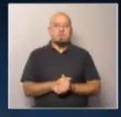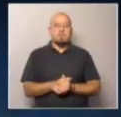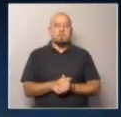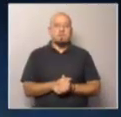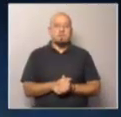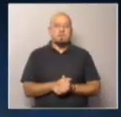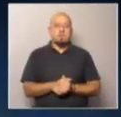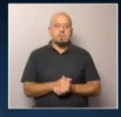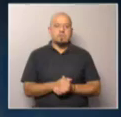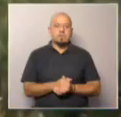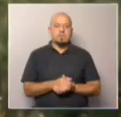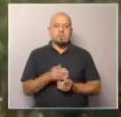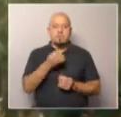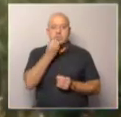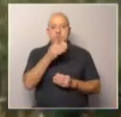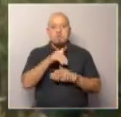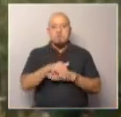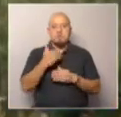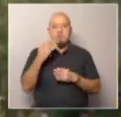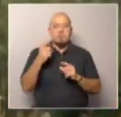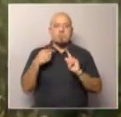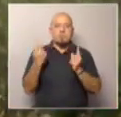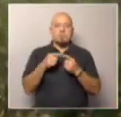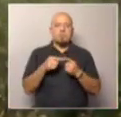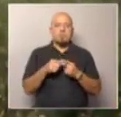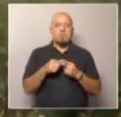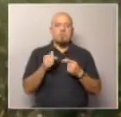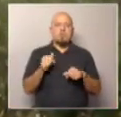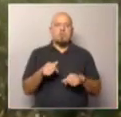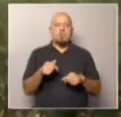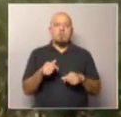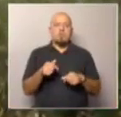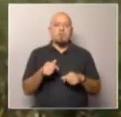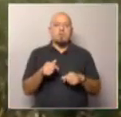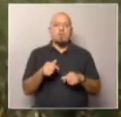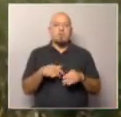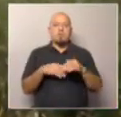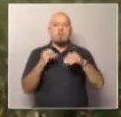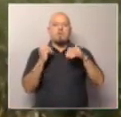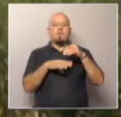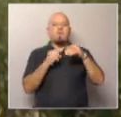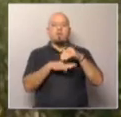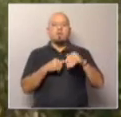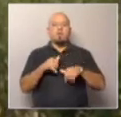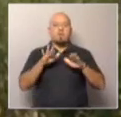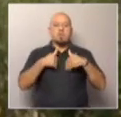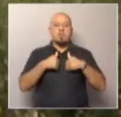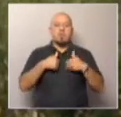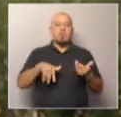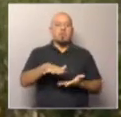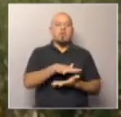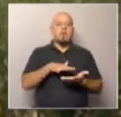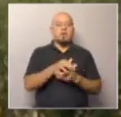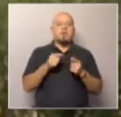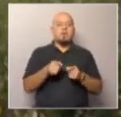Sí, ¿qué tal, Pilar? Martín, buenas tardes y saludo para todos. En el marco del Fondo Patrimonio en los Barrios, se vienen